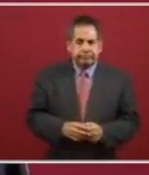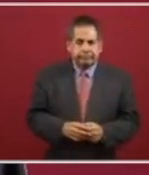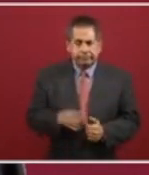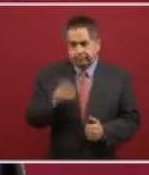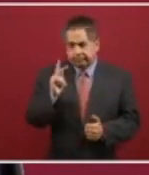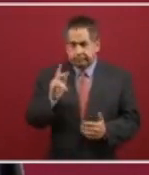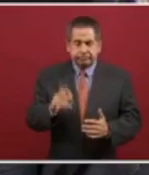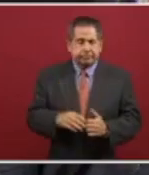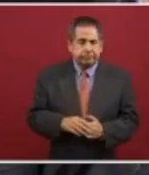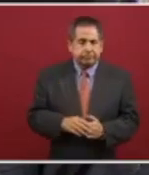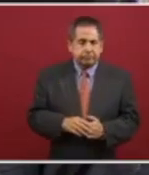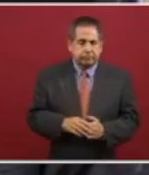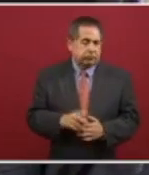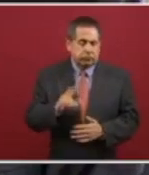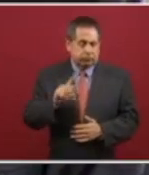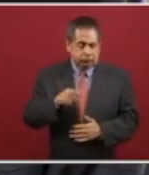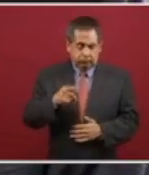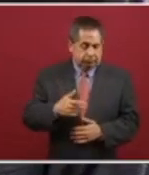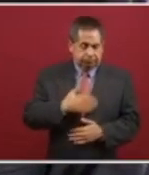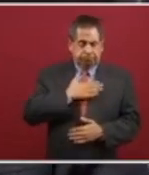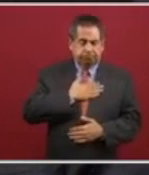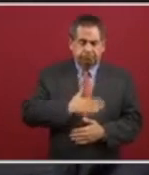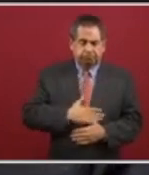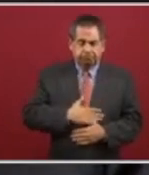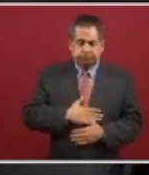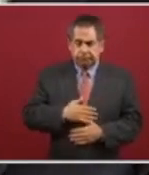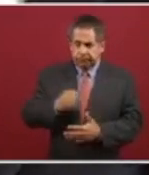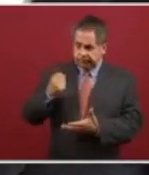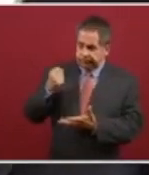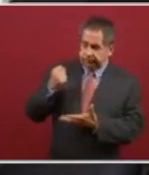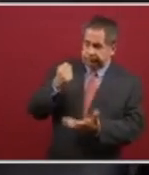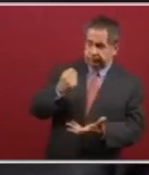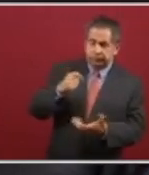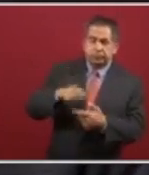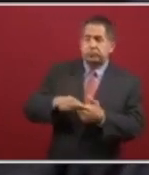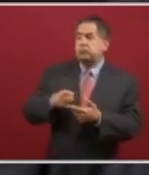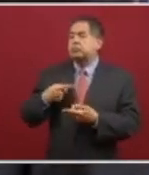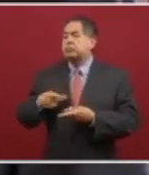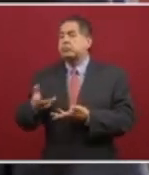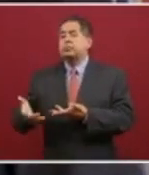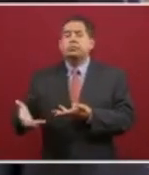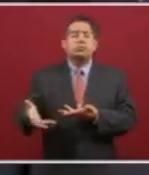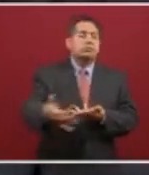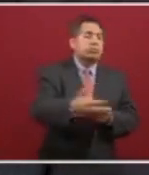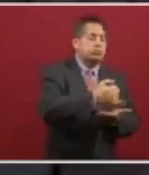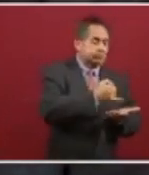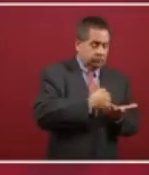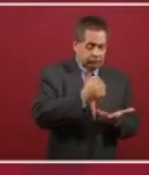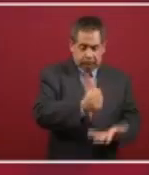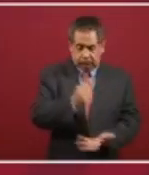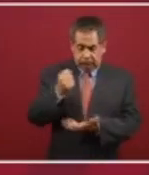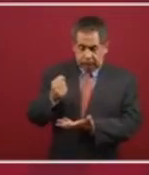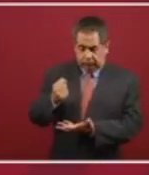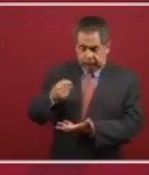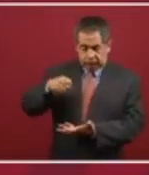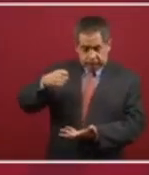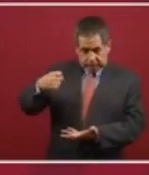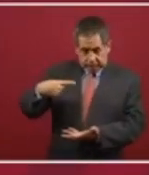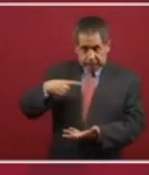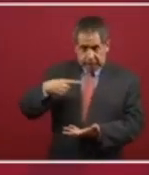porque no es justo que el presupuesto, que es dinero de todo el pueblo, se quede en el mismo